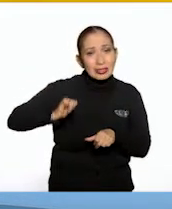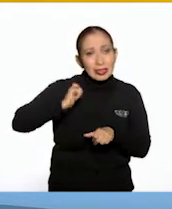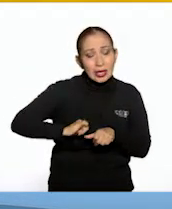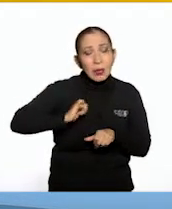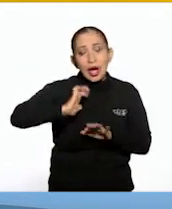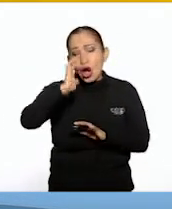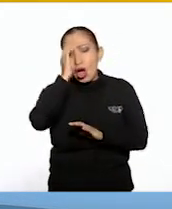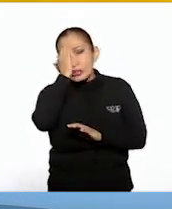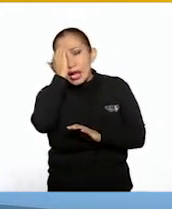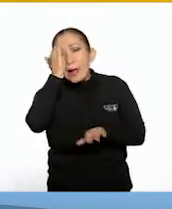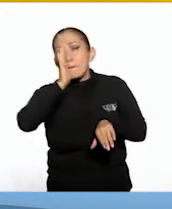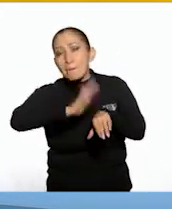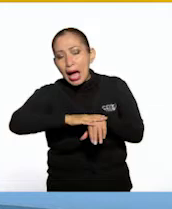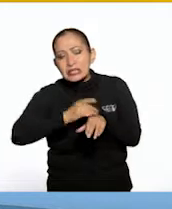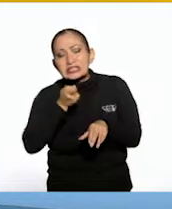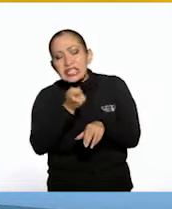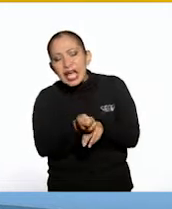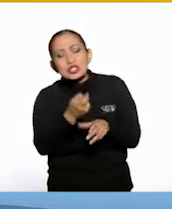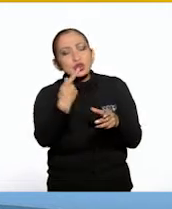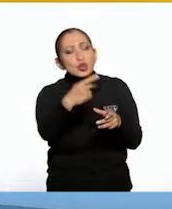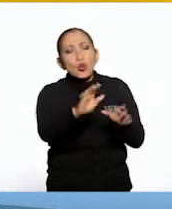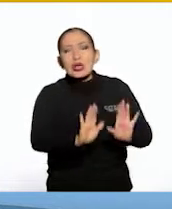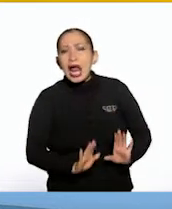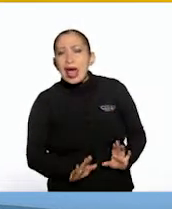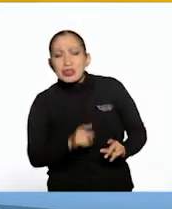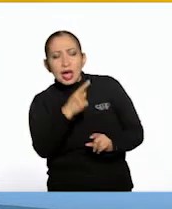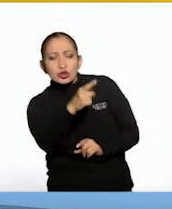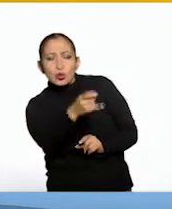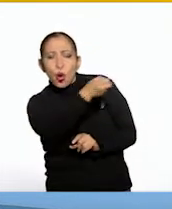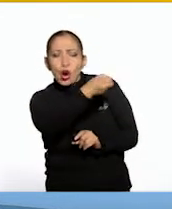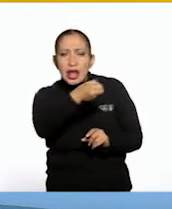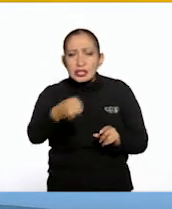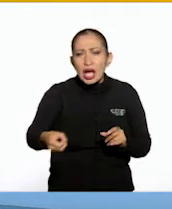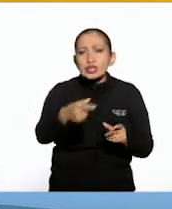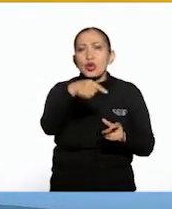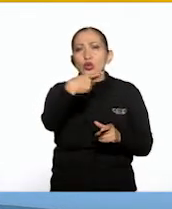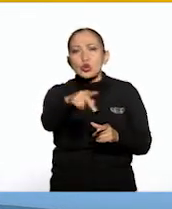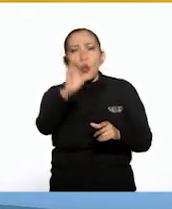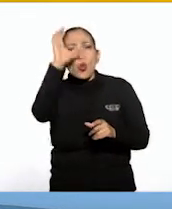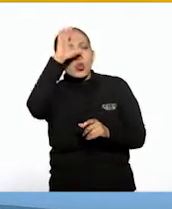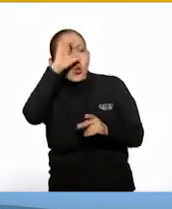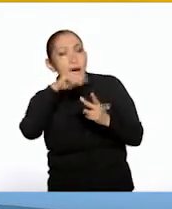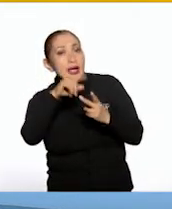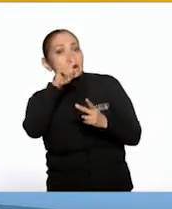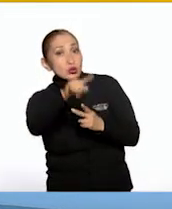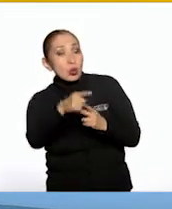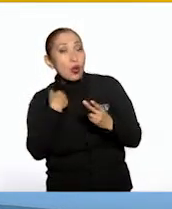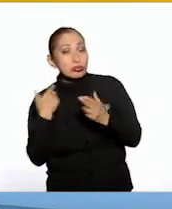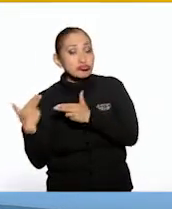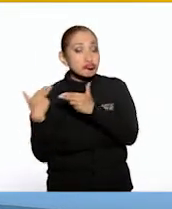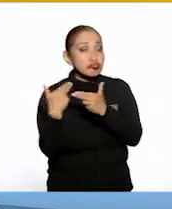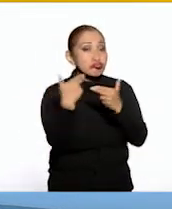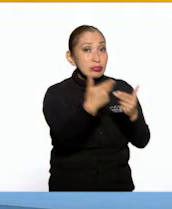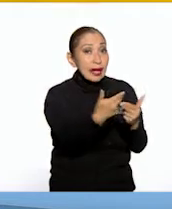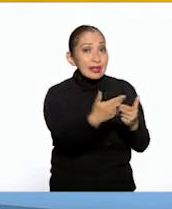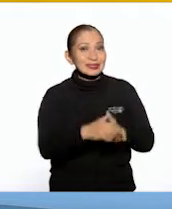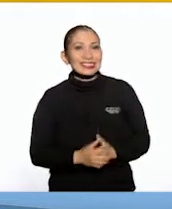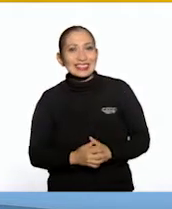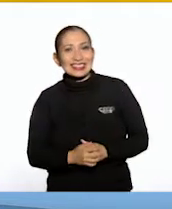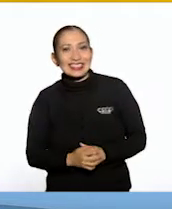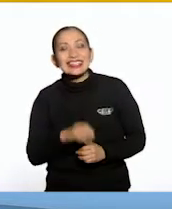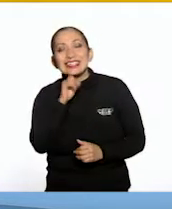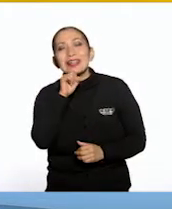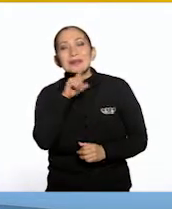y conoceremos más acerca de sus particularidades, de su organización, de su cultura y de las herencias culturales.